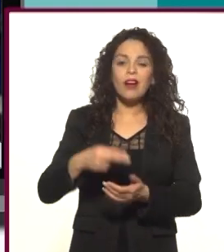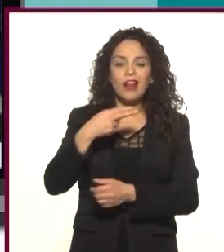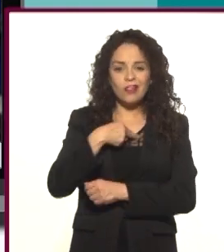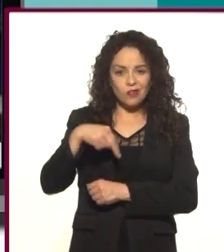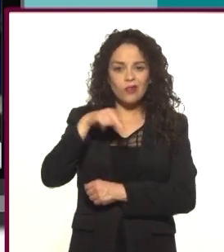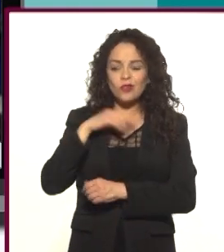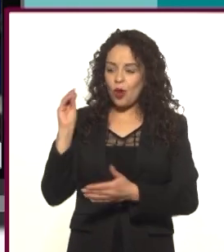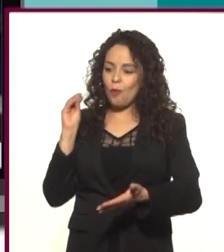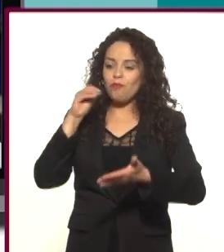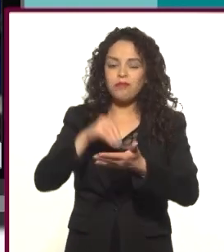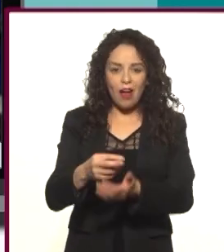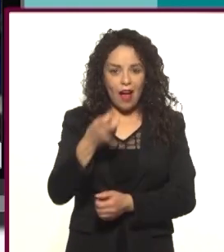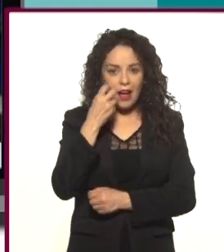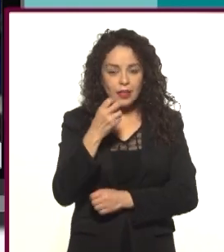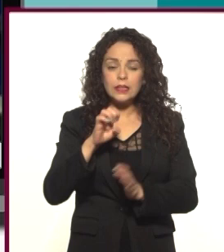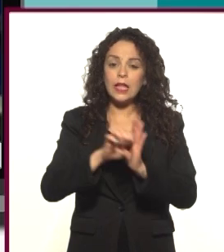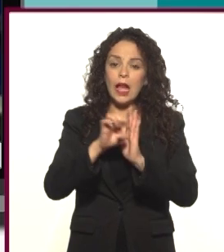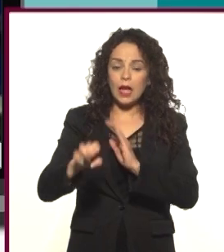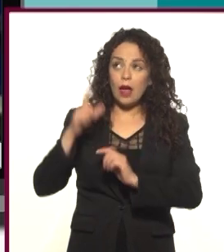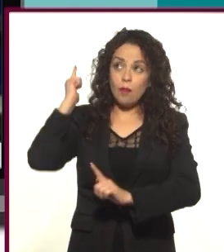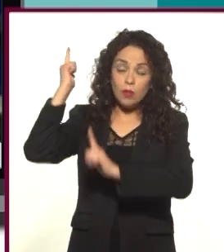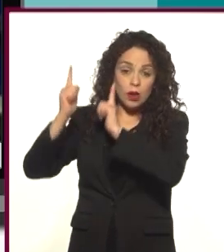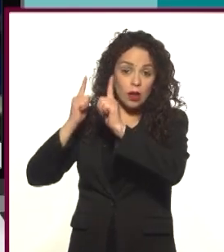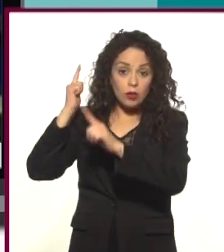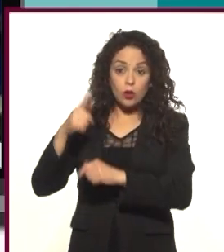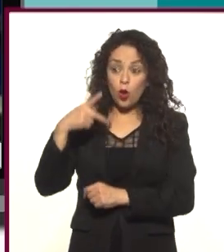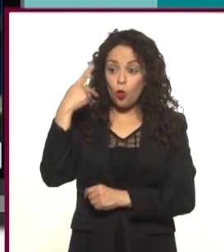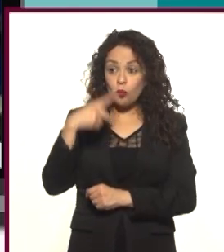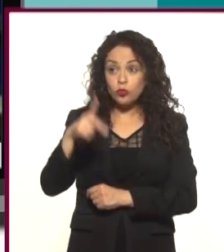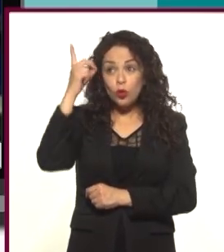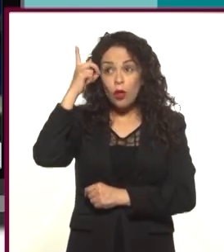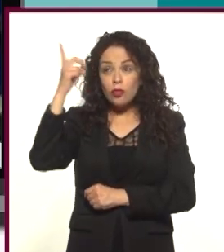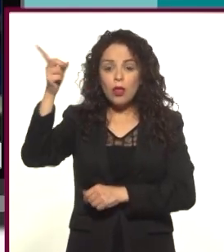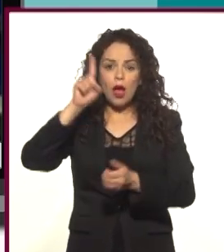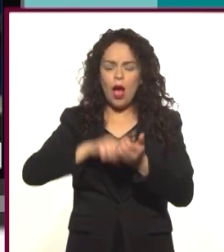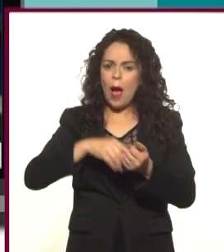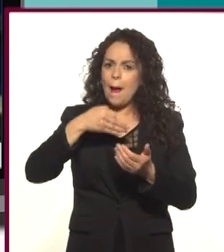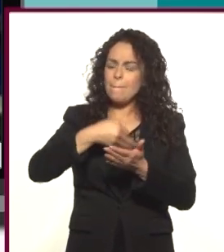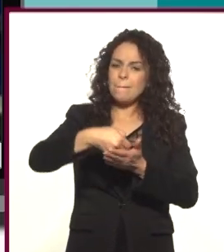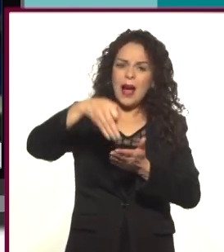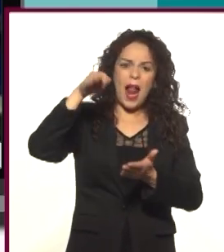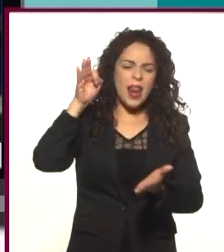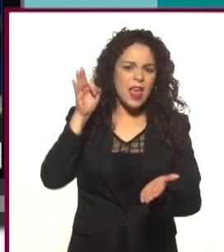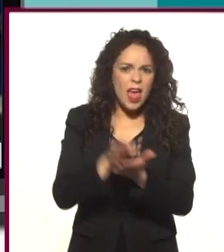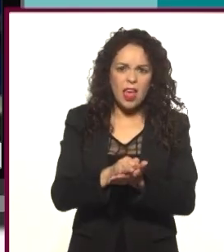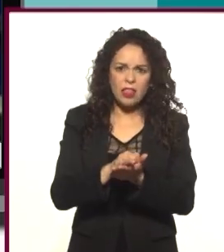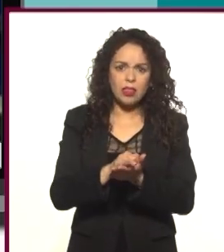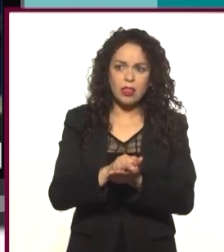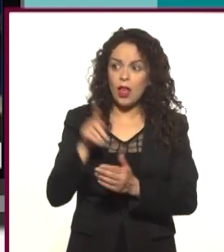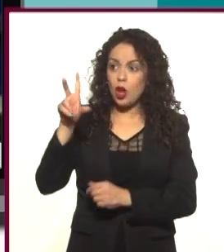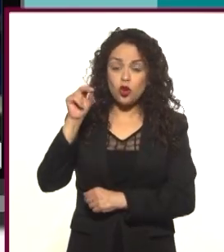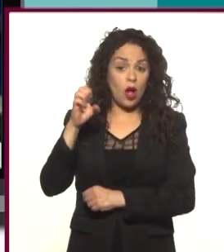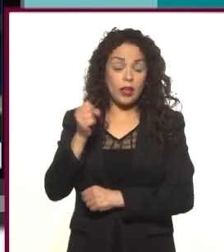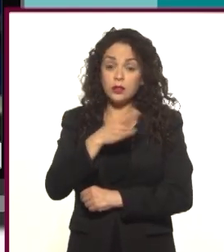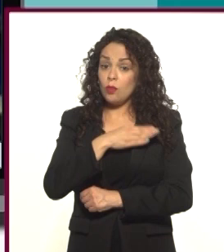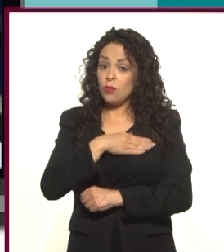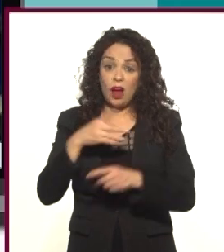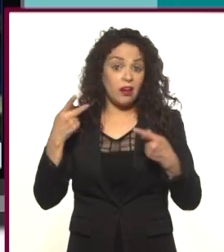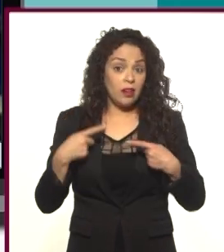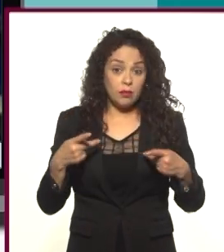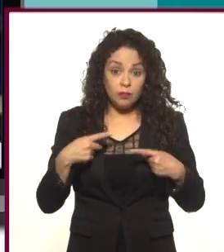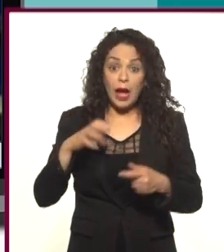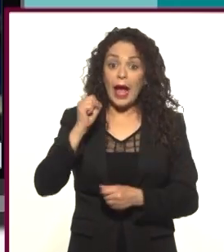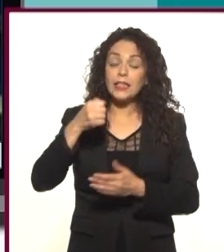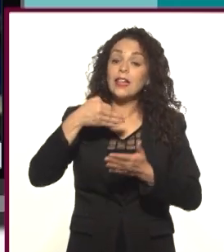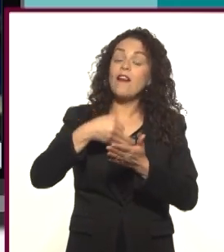valioso. Por ejemplo, los griegos, sus héroes eran muy valientes, no eran particularmente buenas personas, los héroes griegos no eran buenas personas,